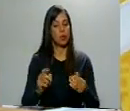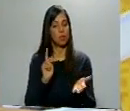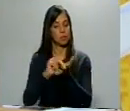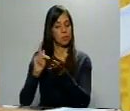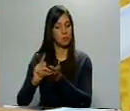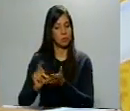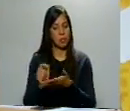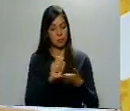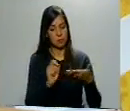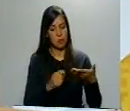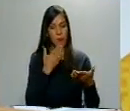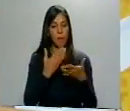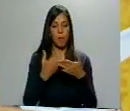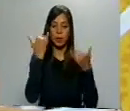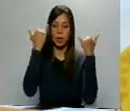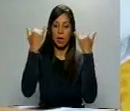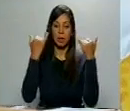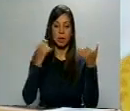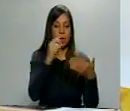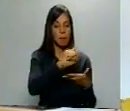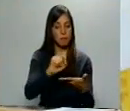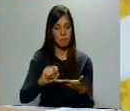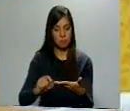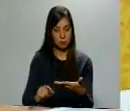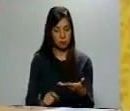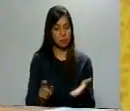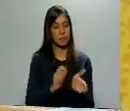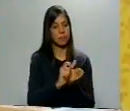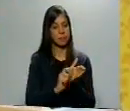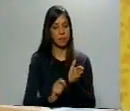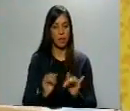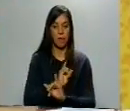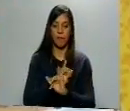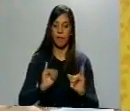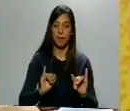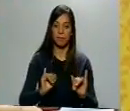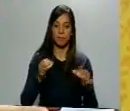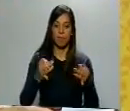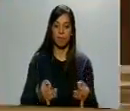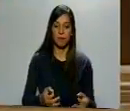como las propuestas aprobadas o negadas en el curso del debate. Todo, presidente.